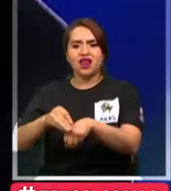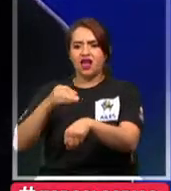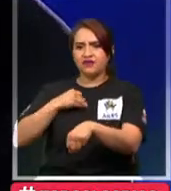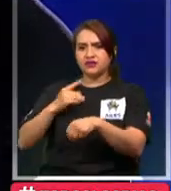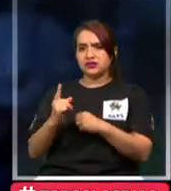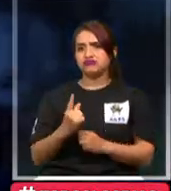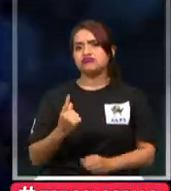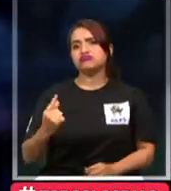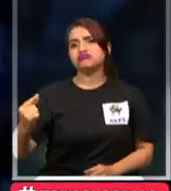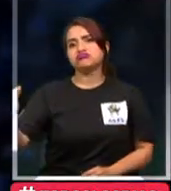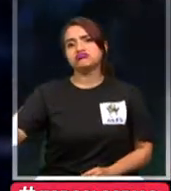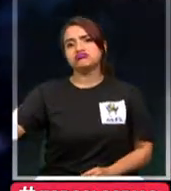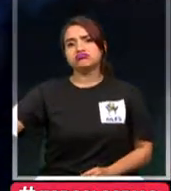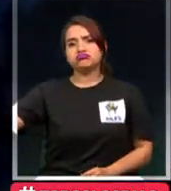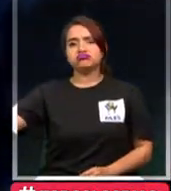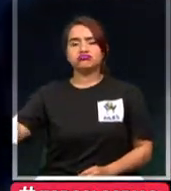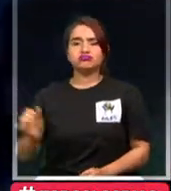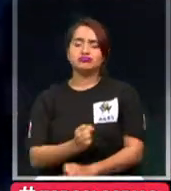avisar, no le pude